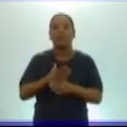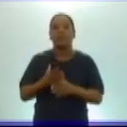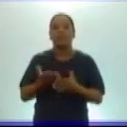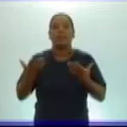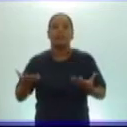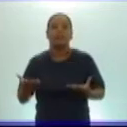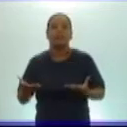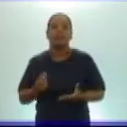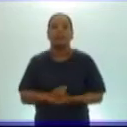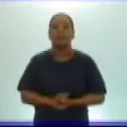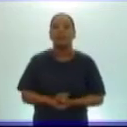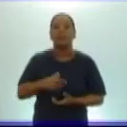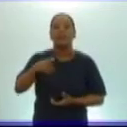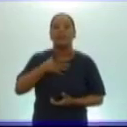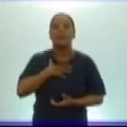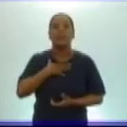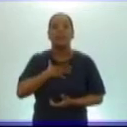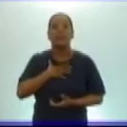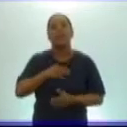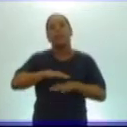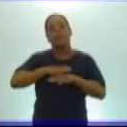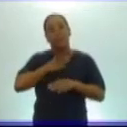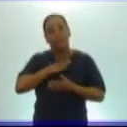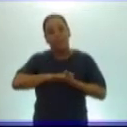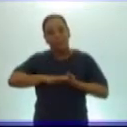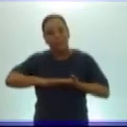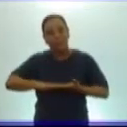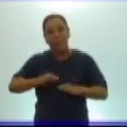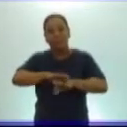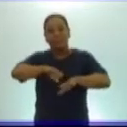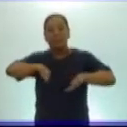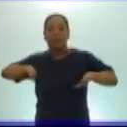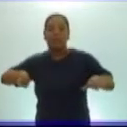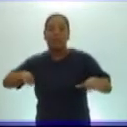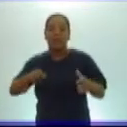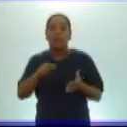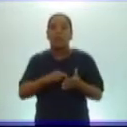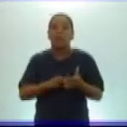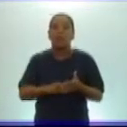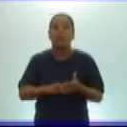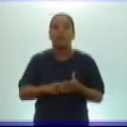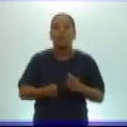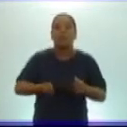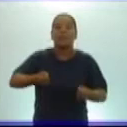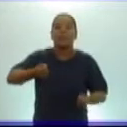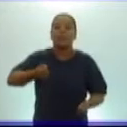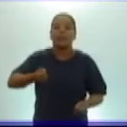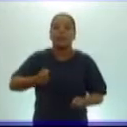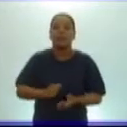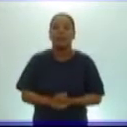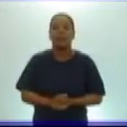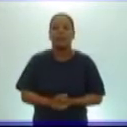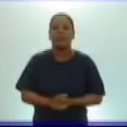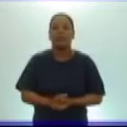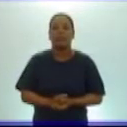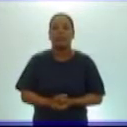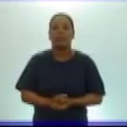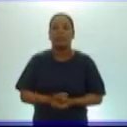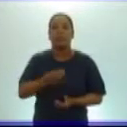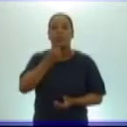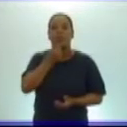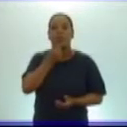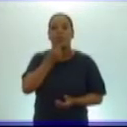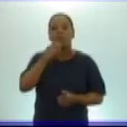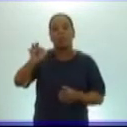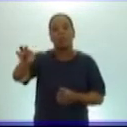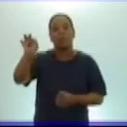propiedades son las que me permiten a mí separarlos por la operación de decantación. Entonces podemos clasificar esa mezcla de agua y